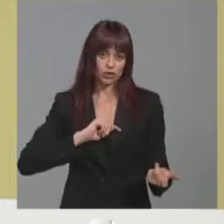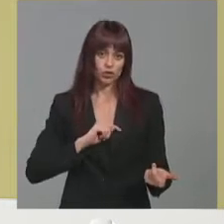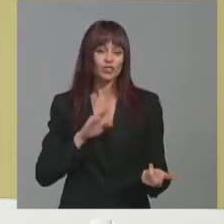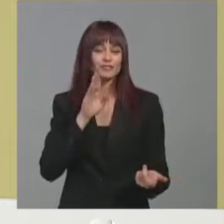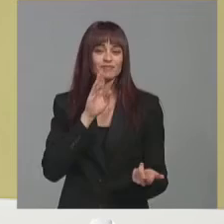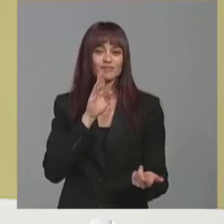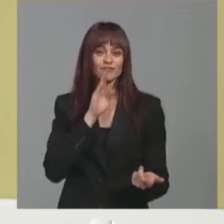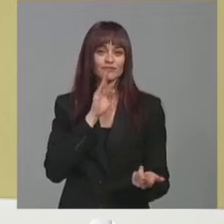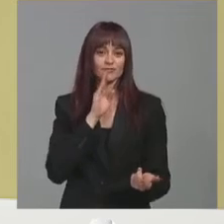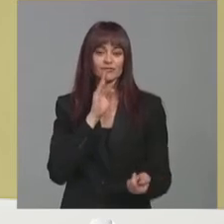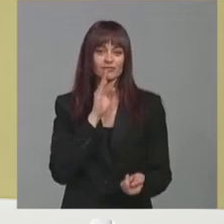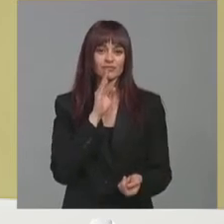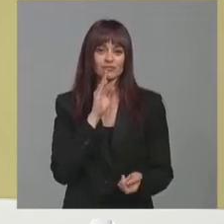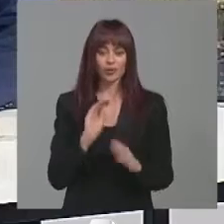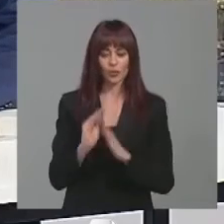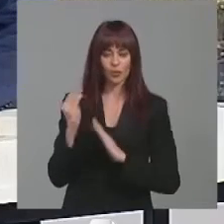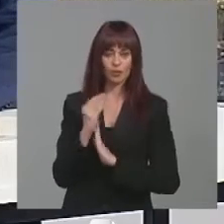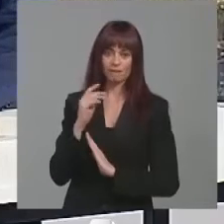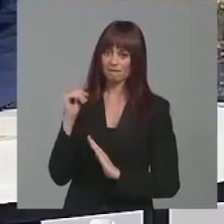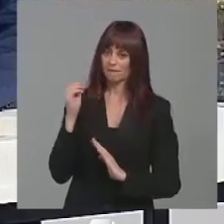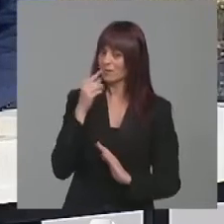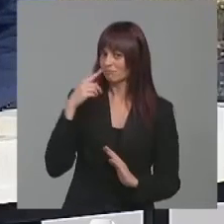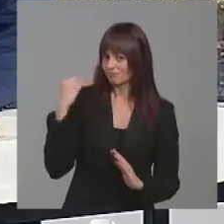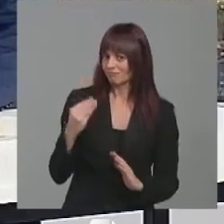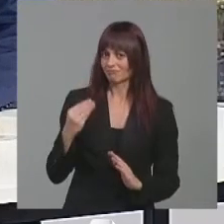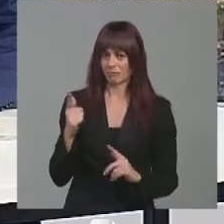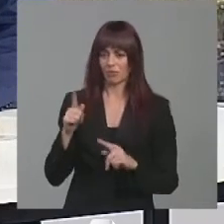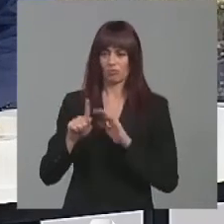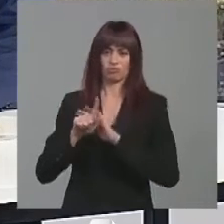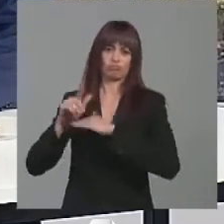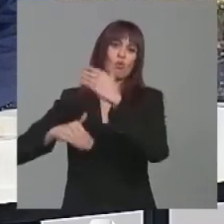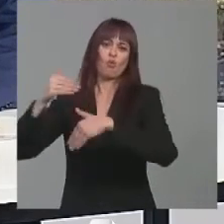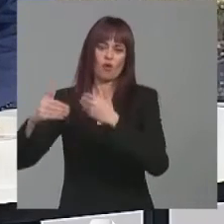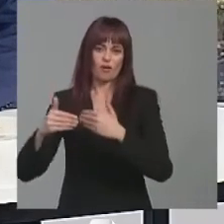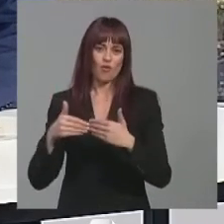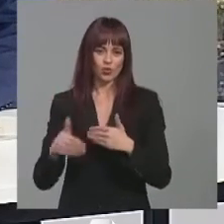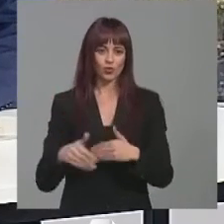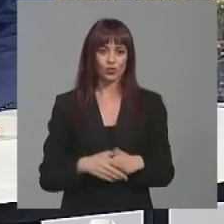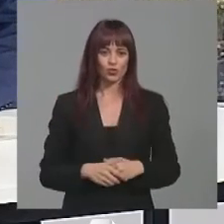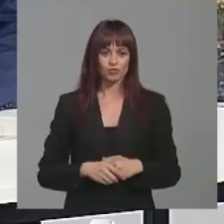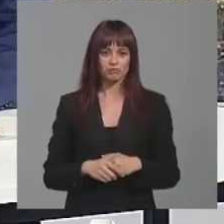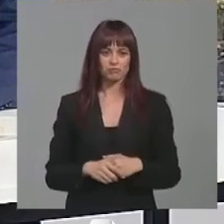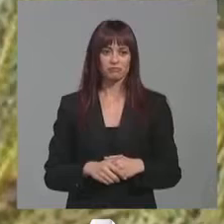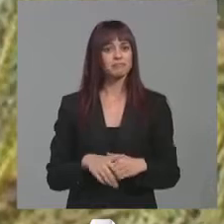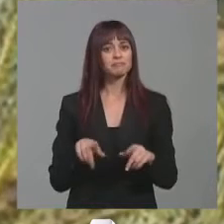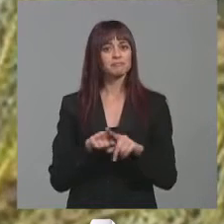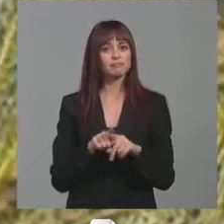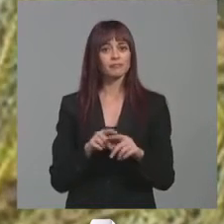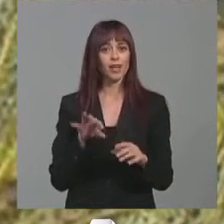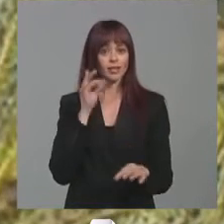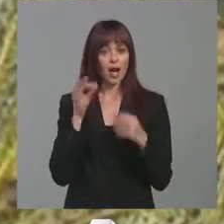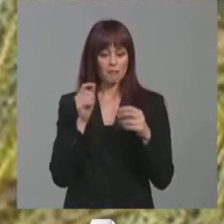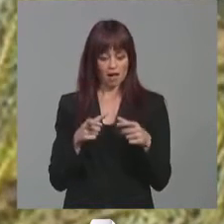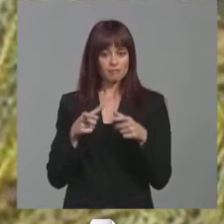decía antes pues tantos productos ricos ha dado y tanto progreso y tanto futuro para la Ustedes han han han resumido no en este en